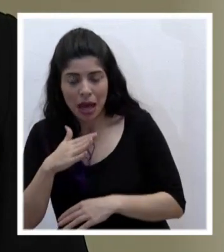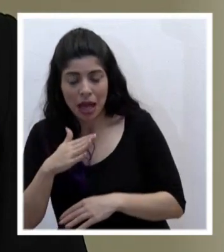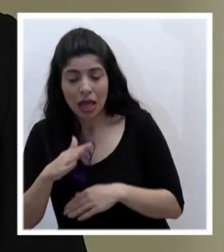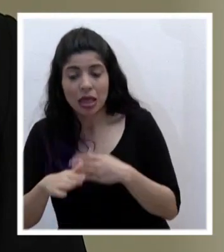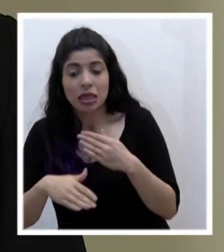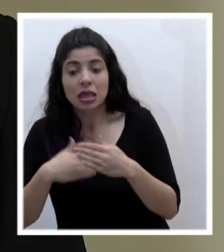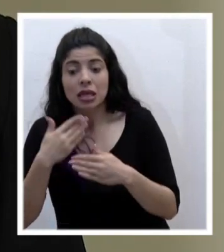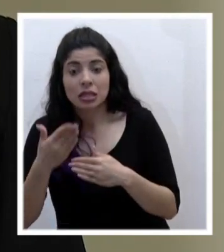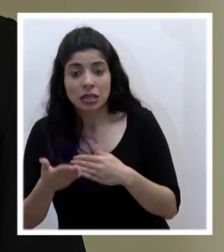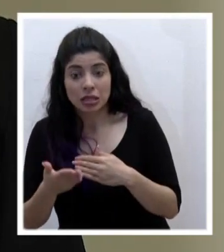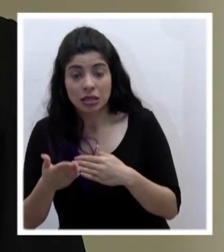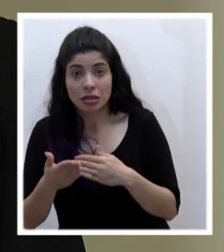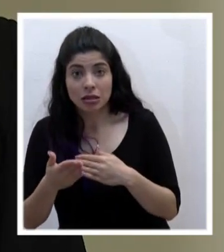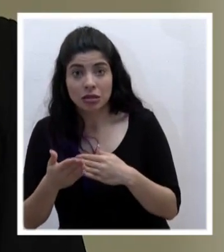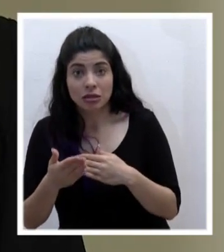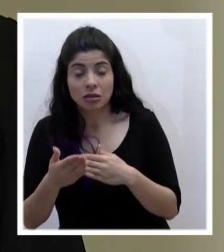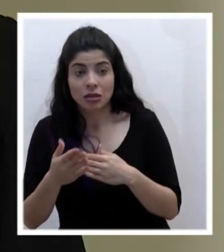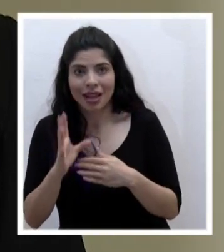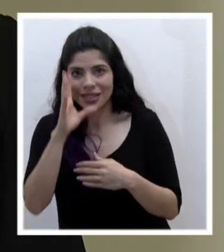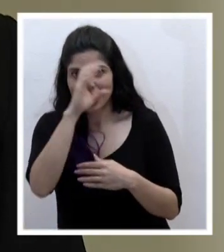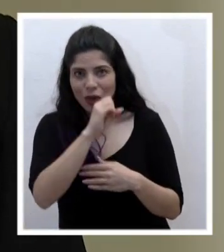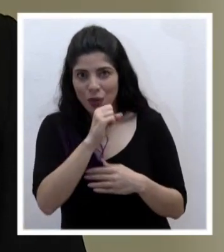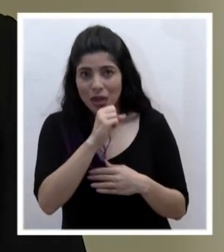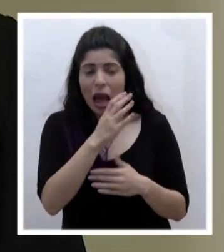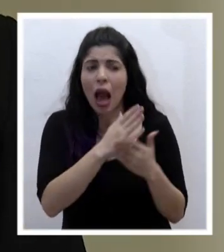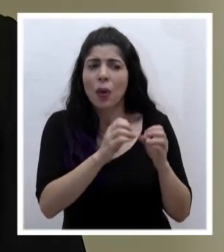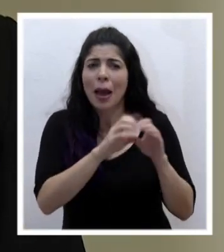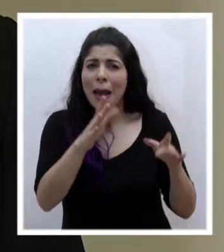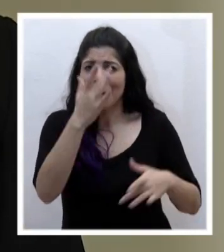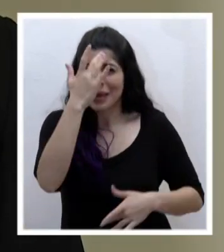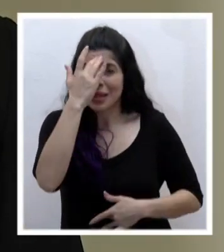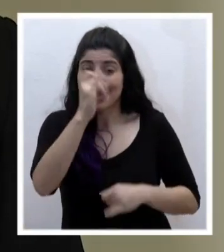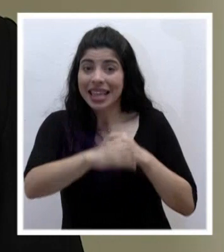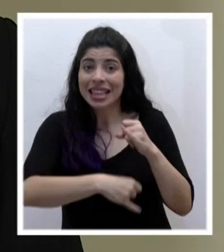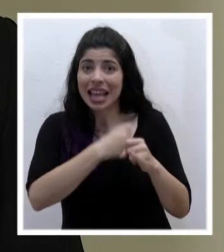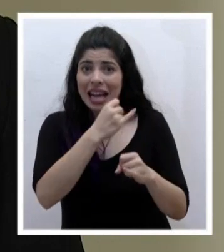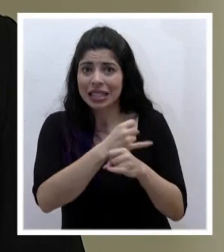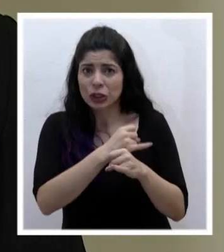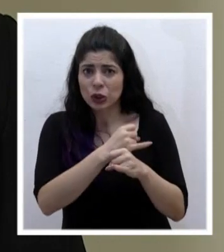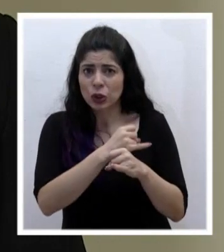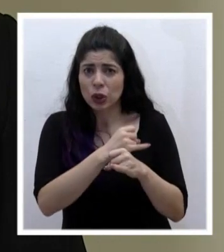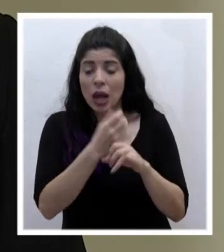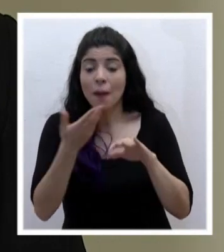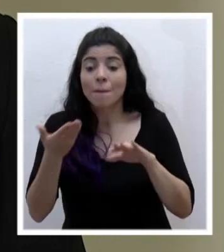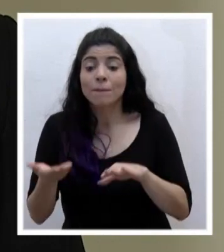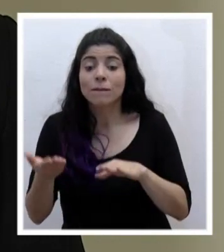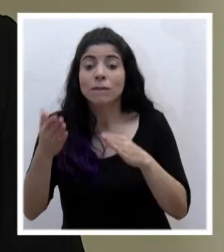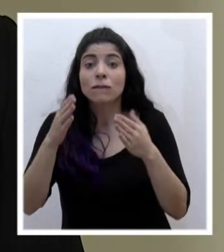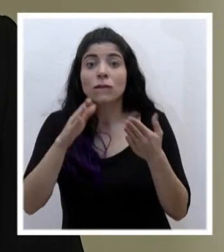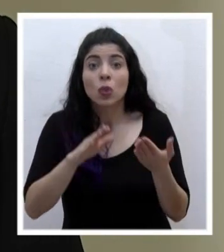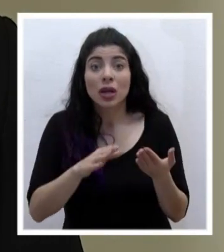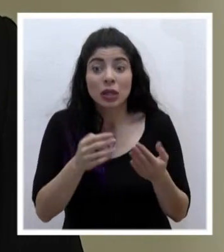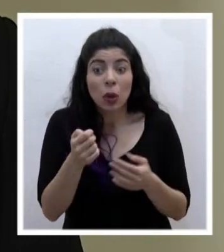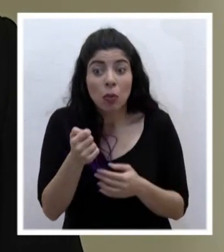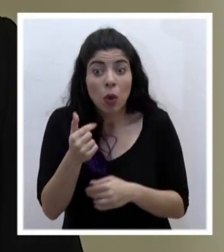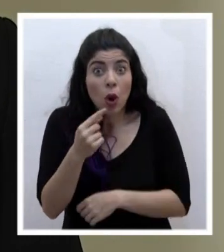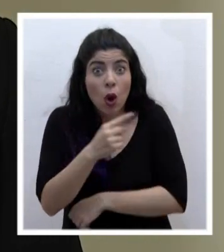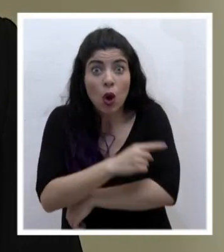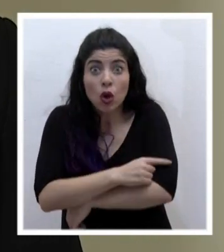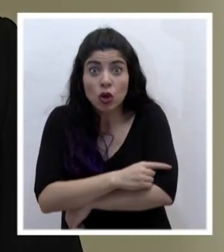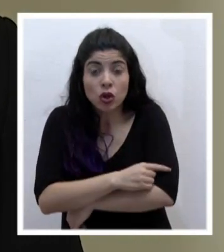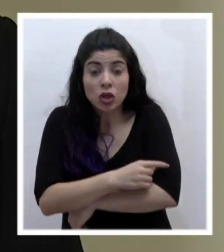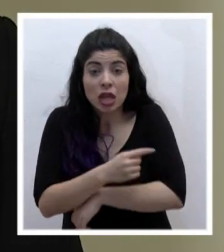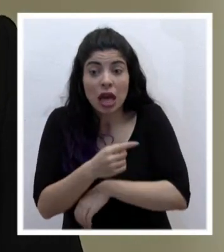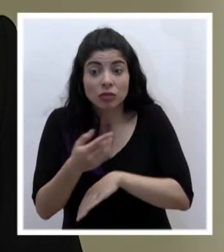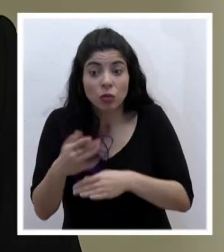de su diagnóstico. Para algunos epidemiólogos internacionales, las muertes a pocos días después del